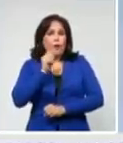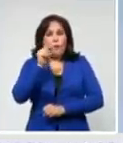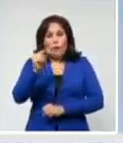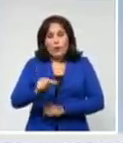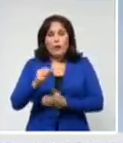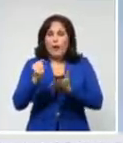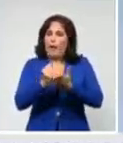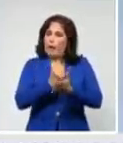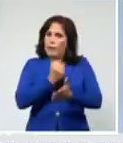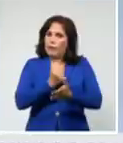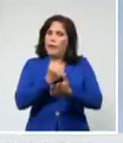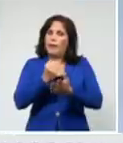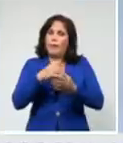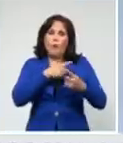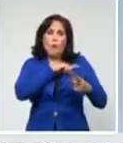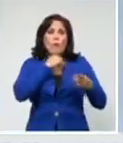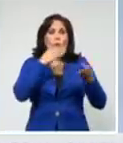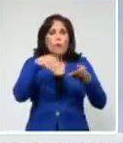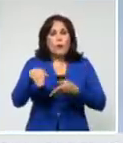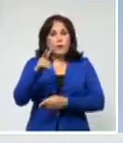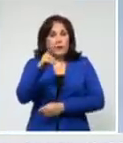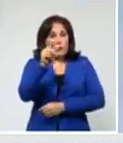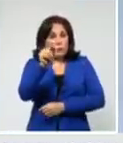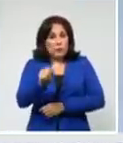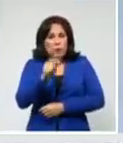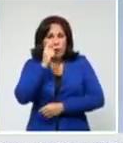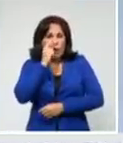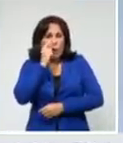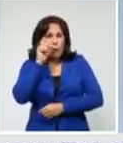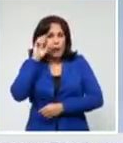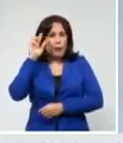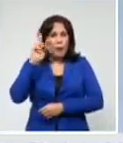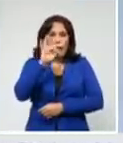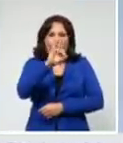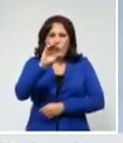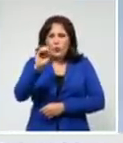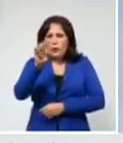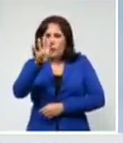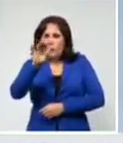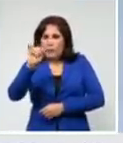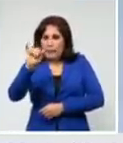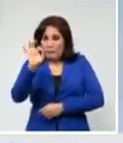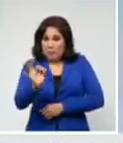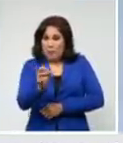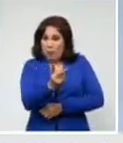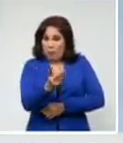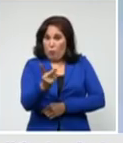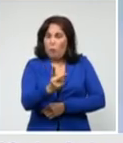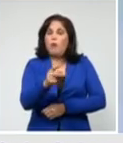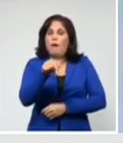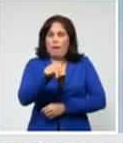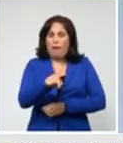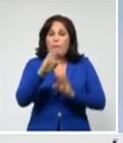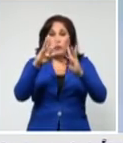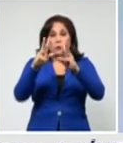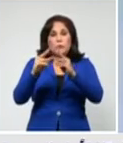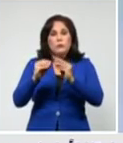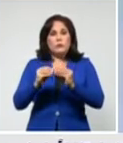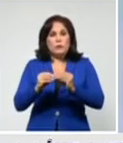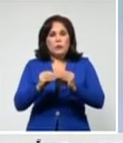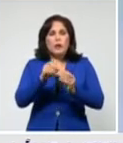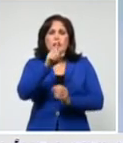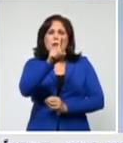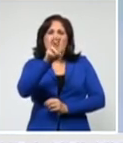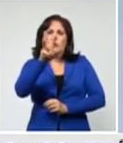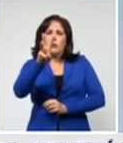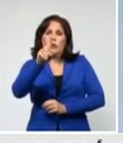lamentamos el fallecimiento de 2 personas, con lo cual eso pues da un total de